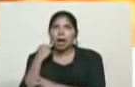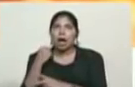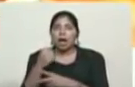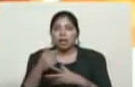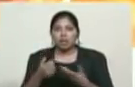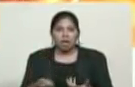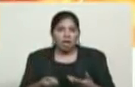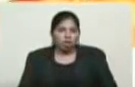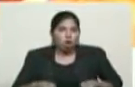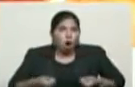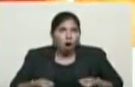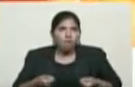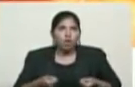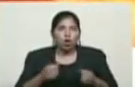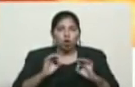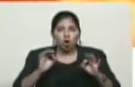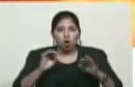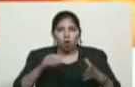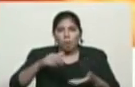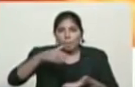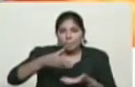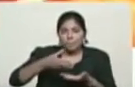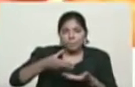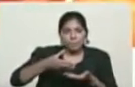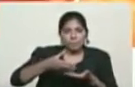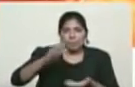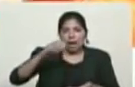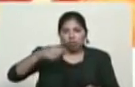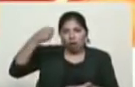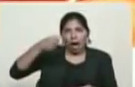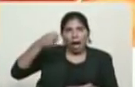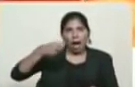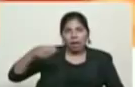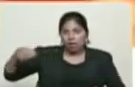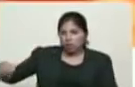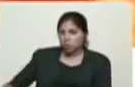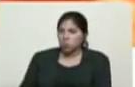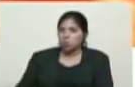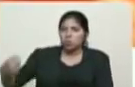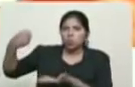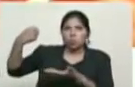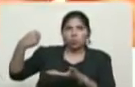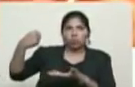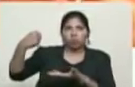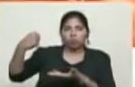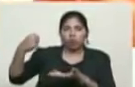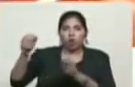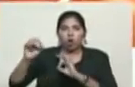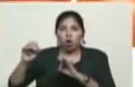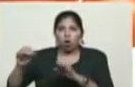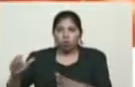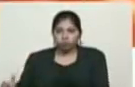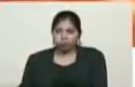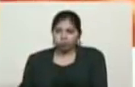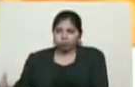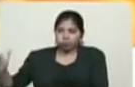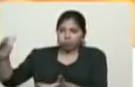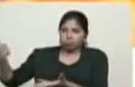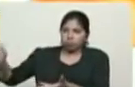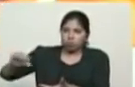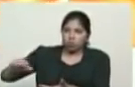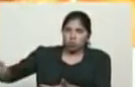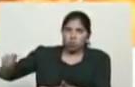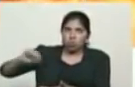recipientes de manera que pueda ir recolectando recolectando y atendiendo allí esta necesidad con agua además